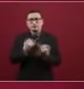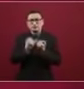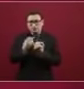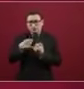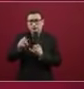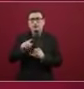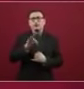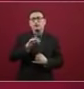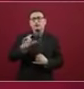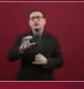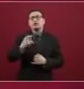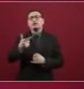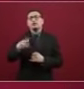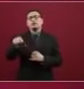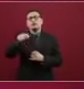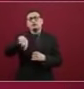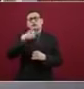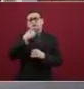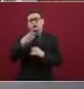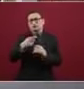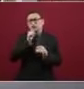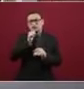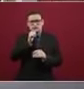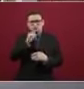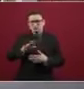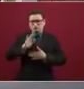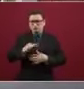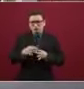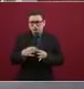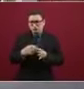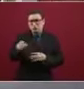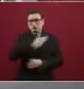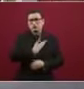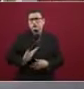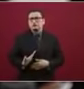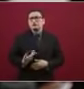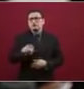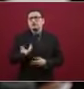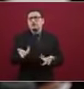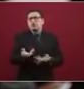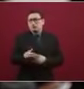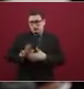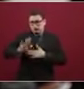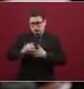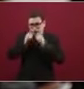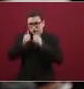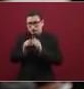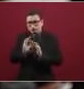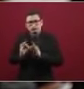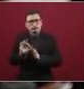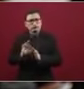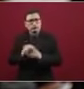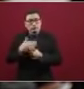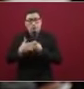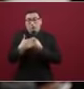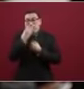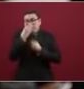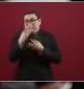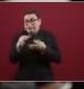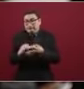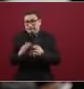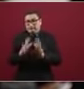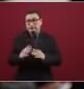República? Saber, bueno, si hay algún compromiso de parte de Presidencia de la República de darle seguimiento a este tema ahora que viene esta fecha tan sensible